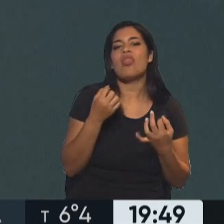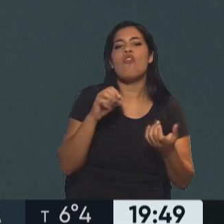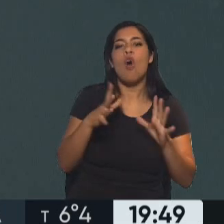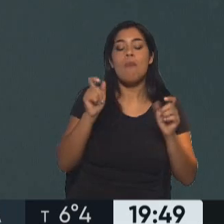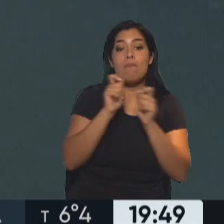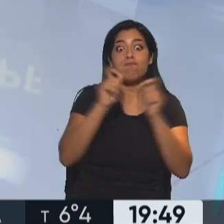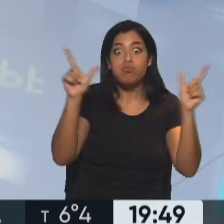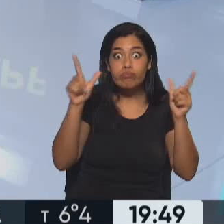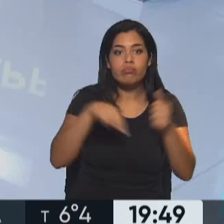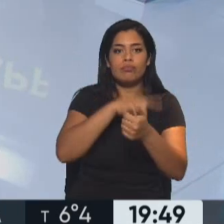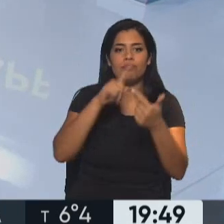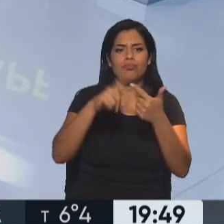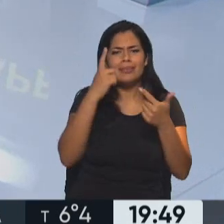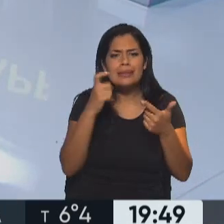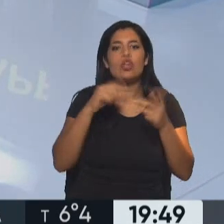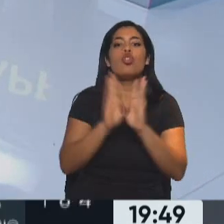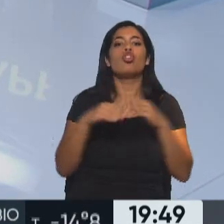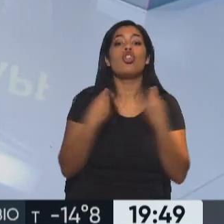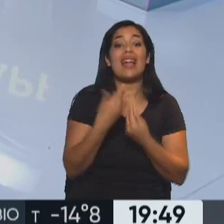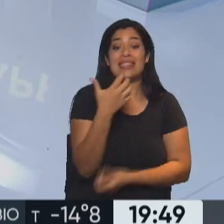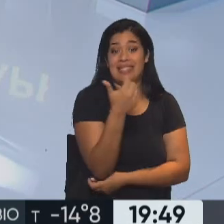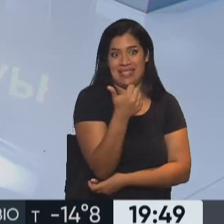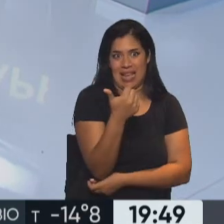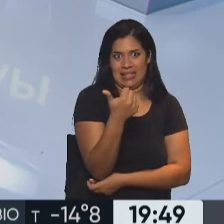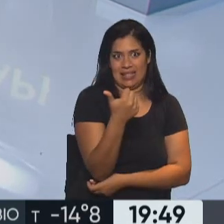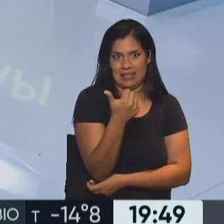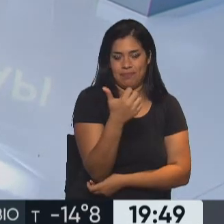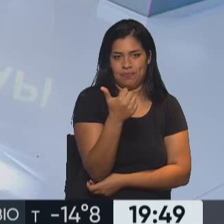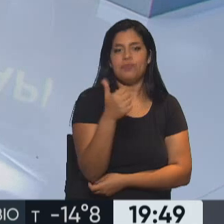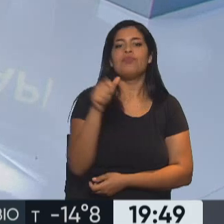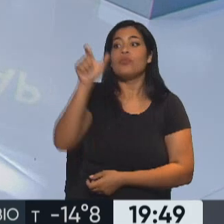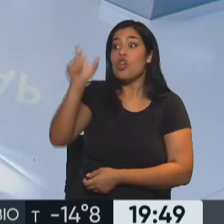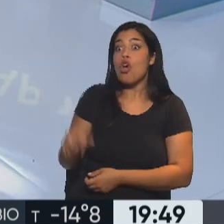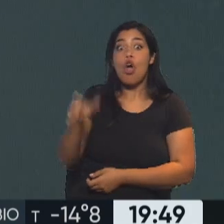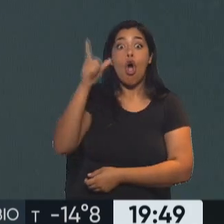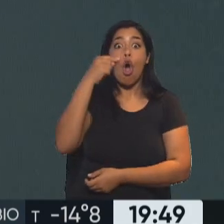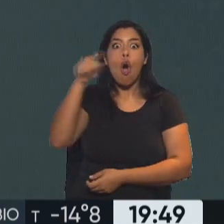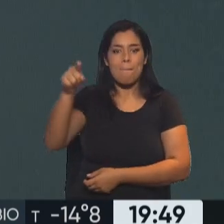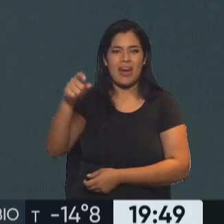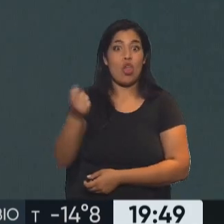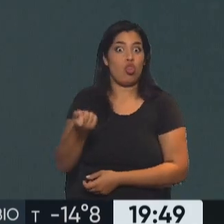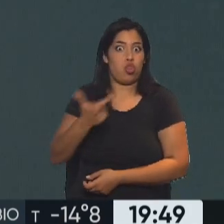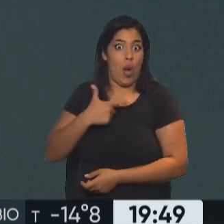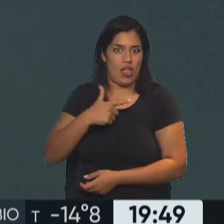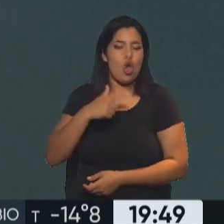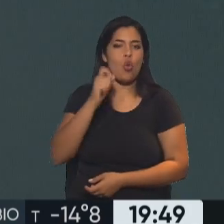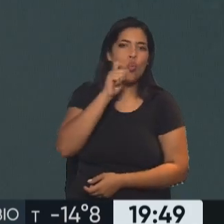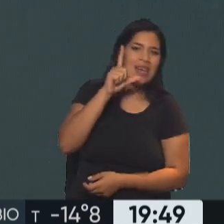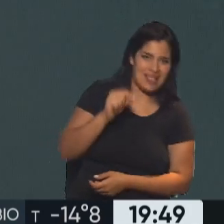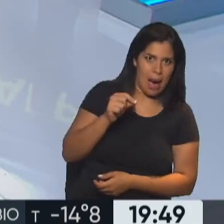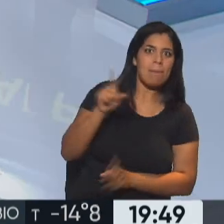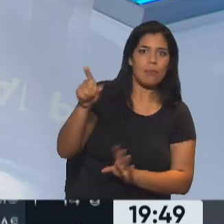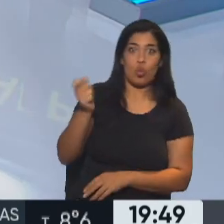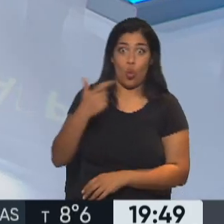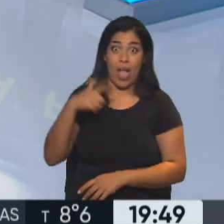Sorpresa, tristeza, son? 6. Mira. Dice Mark Zuckerberg, el dueño de WhatsApp, entre otras redes sociales,